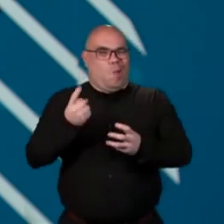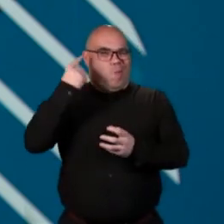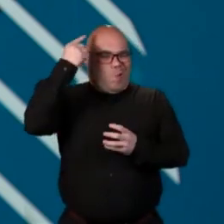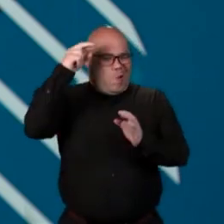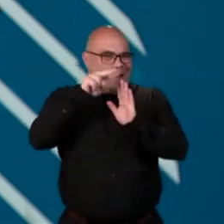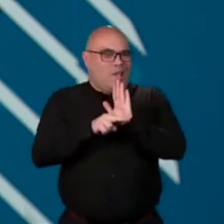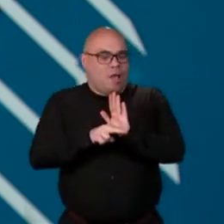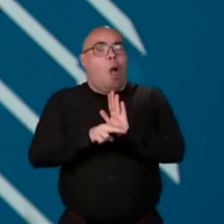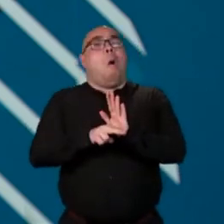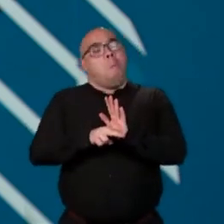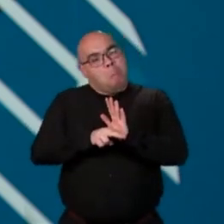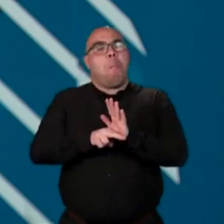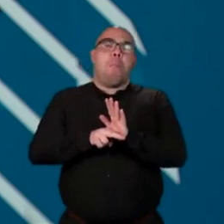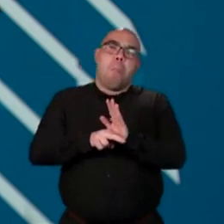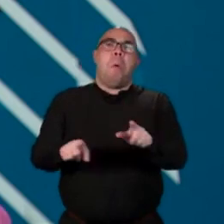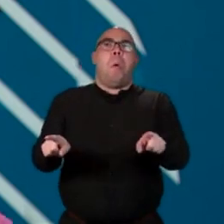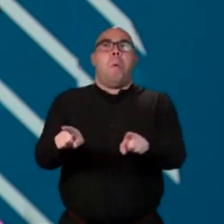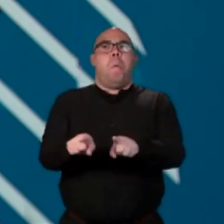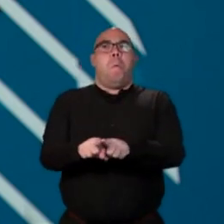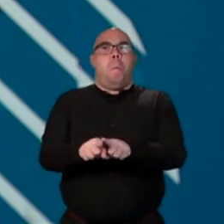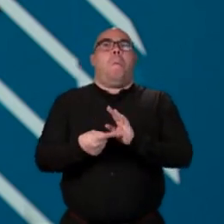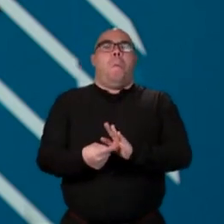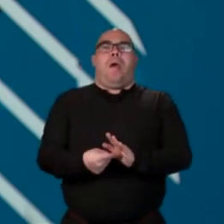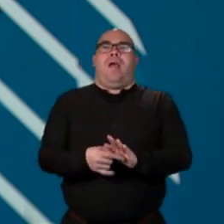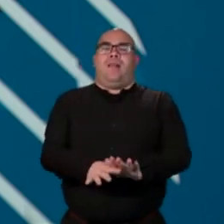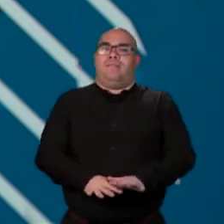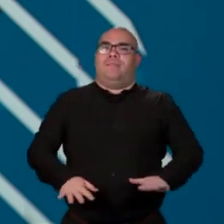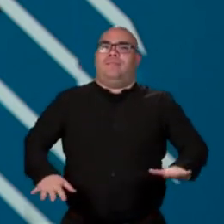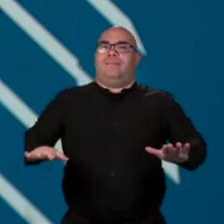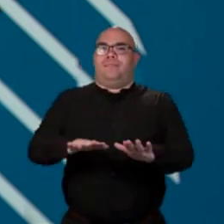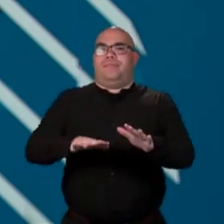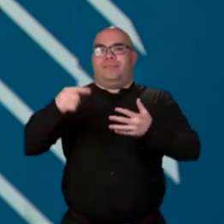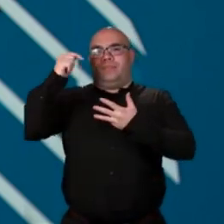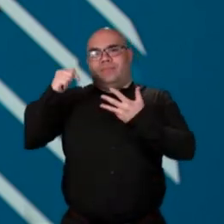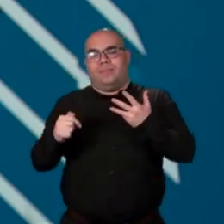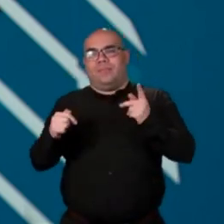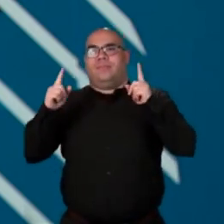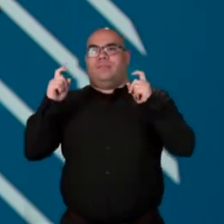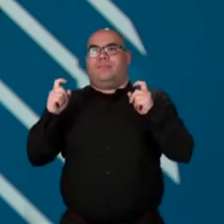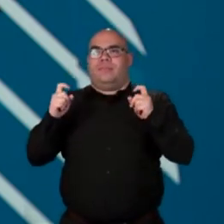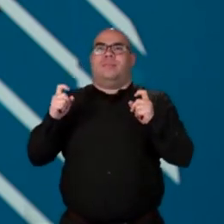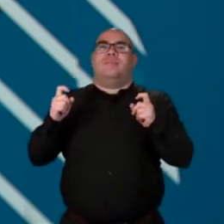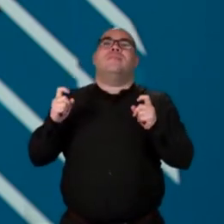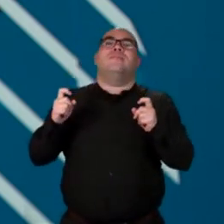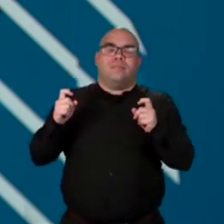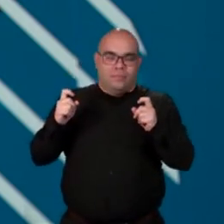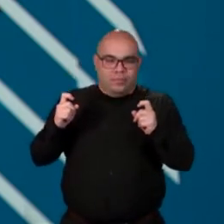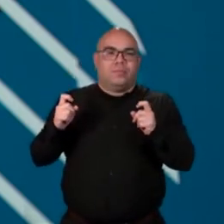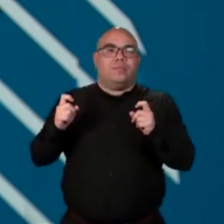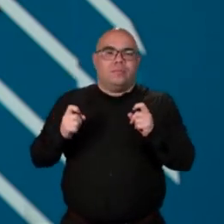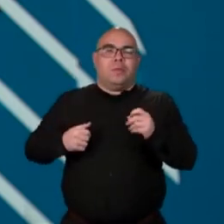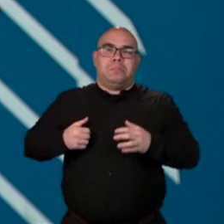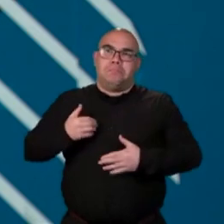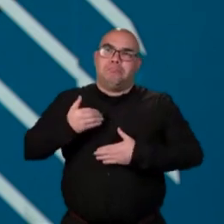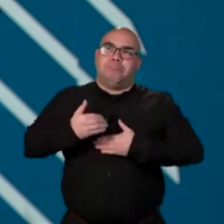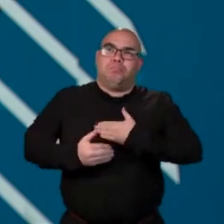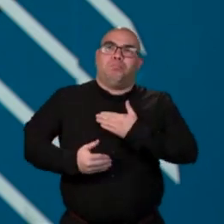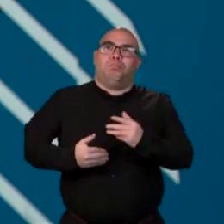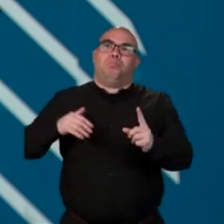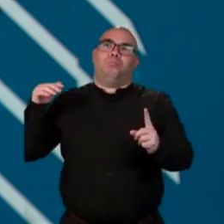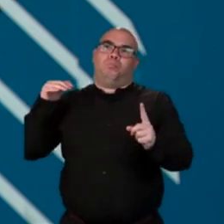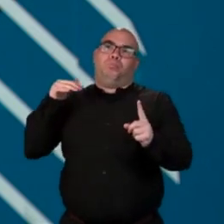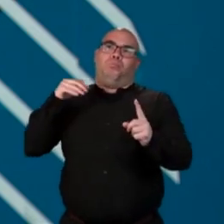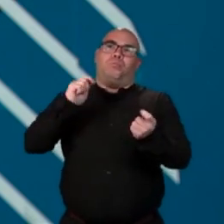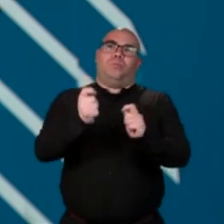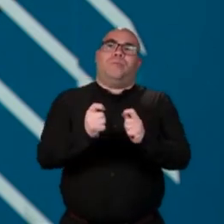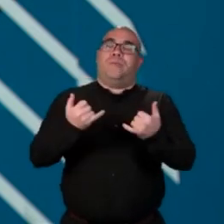pues un panorama el cual hay que leer constantemente e irse adaptando. Entonces, Pepe,